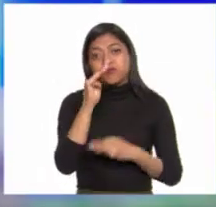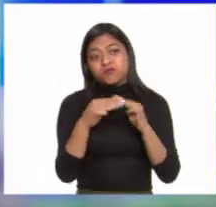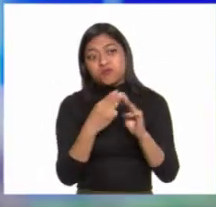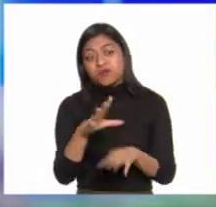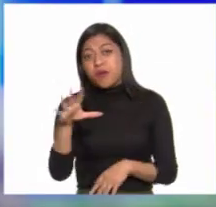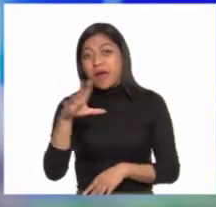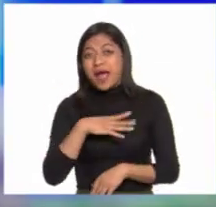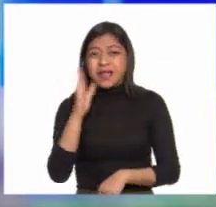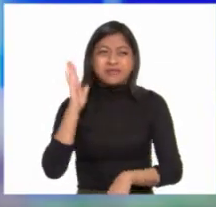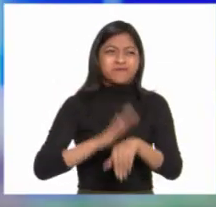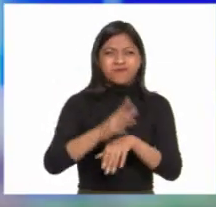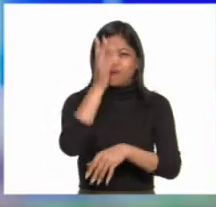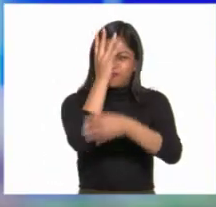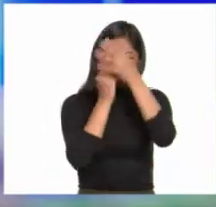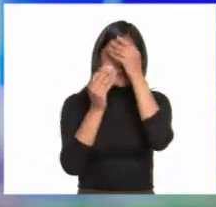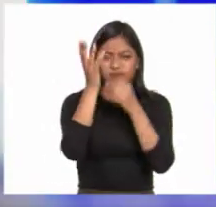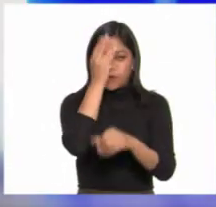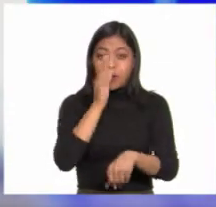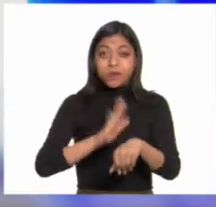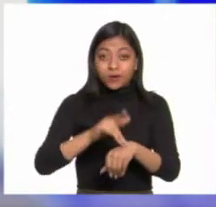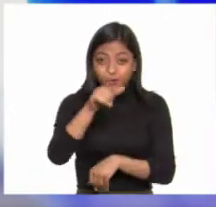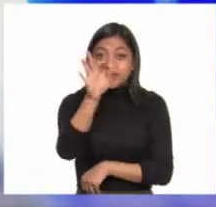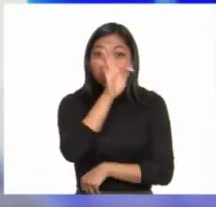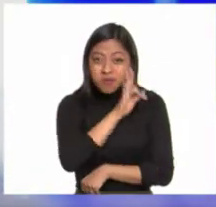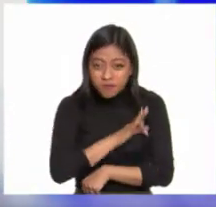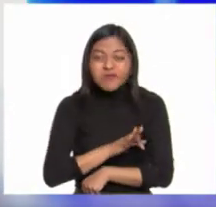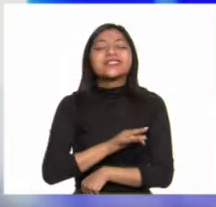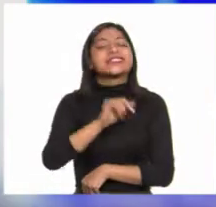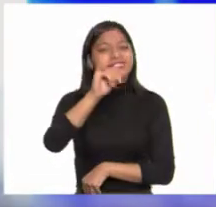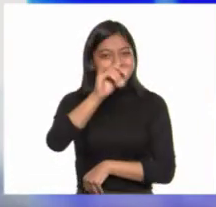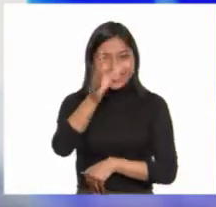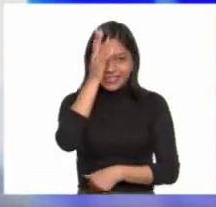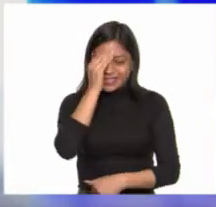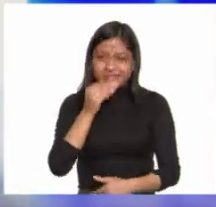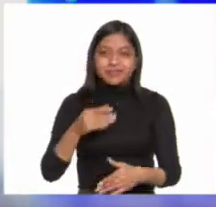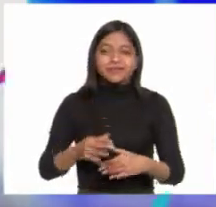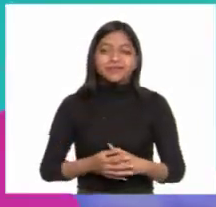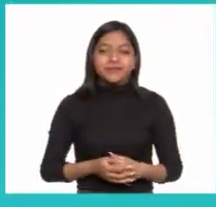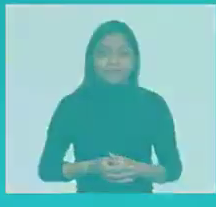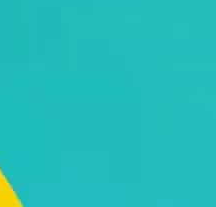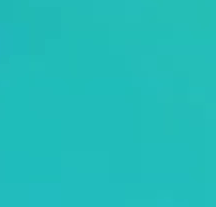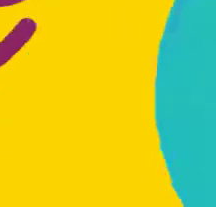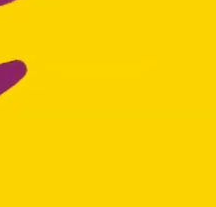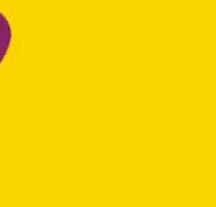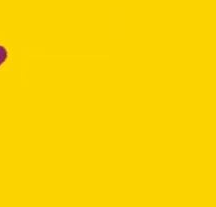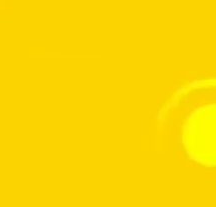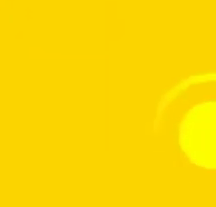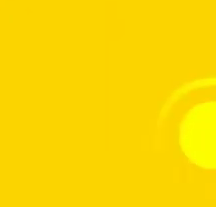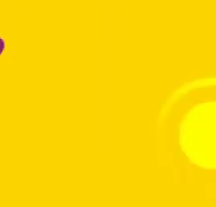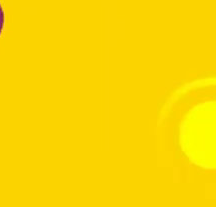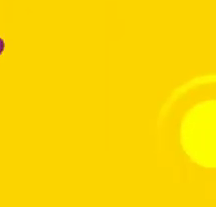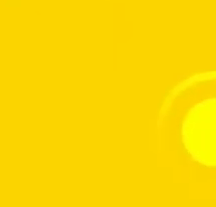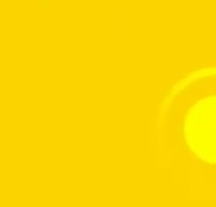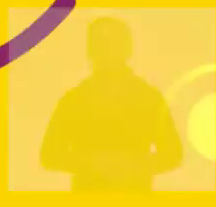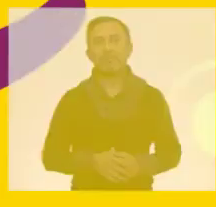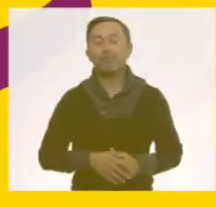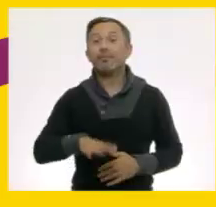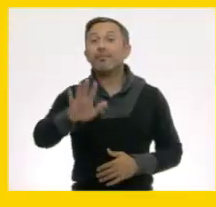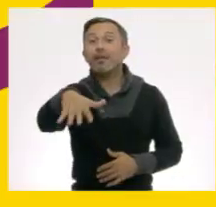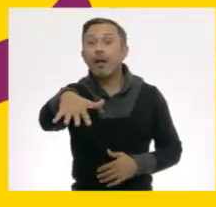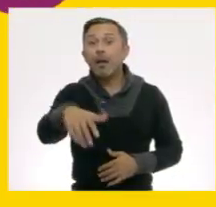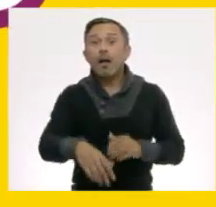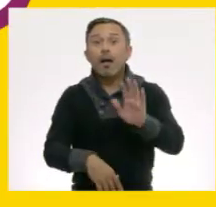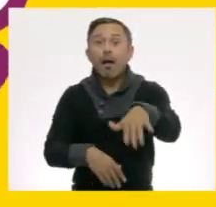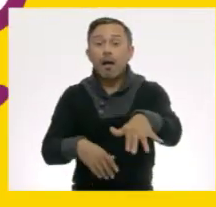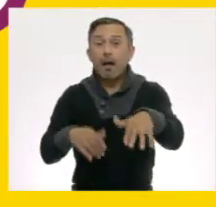hay más cosas por descubrir y tú puedes ser la llave de ese conocimiento. ¡Atención! ¡Atención!